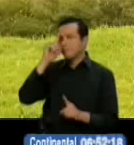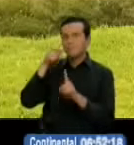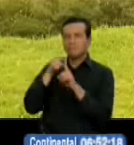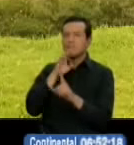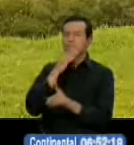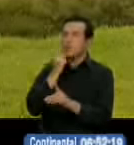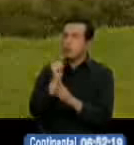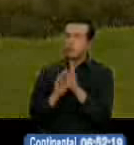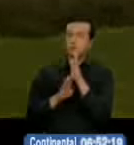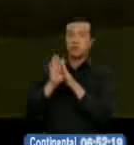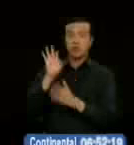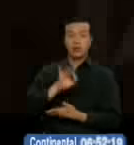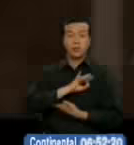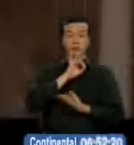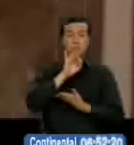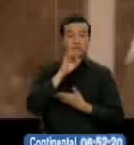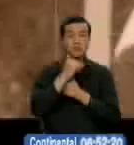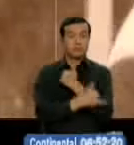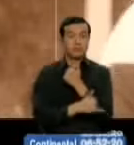ahora representando a un país.